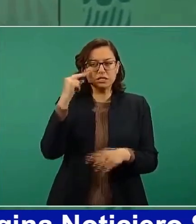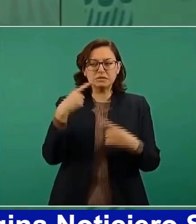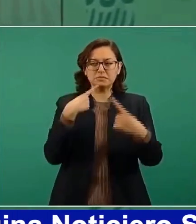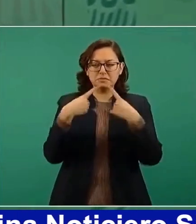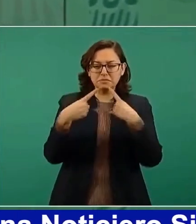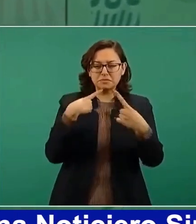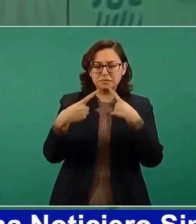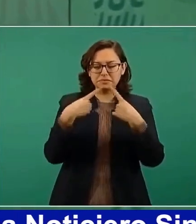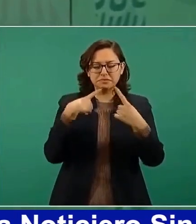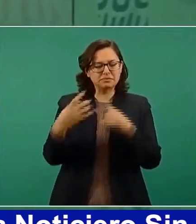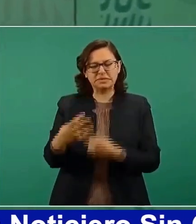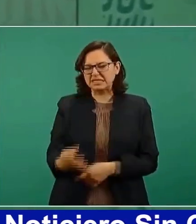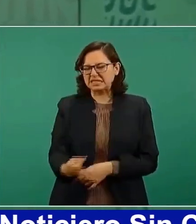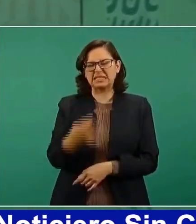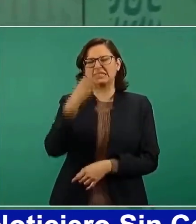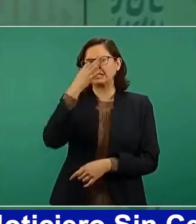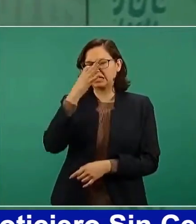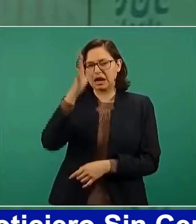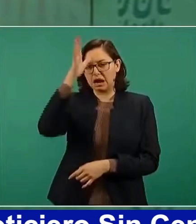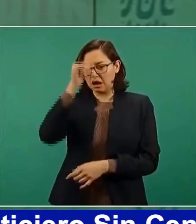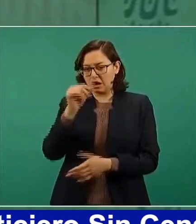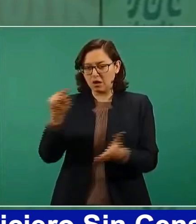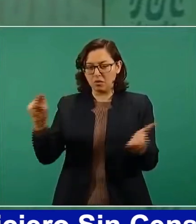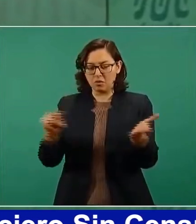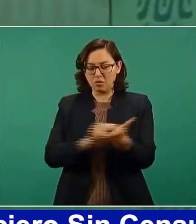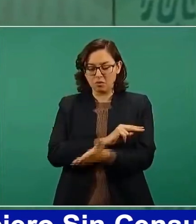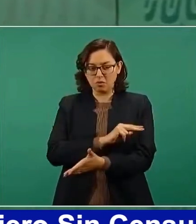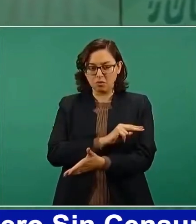para el envío de vacunas